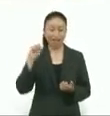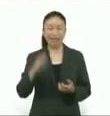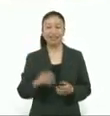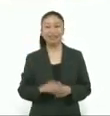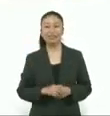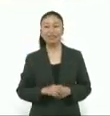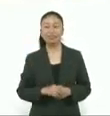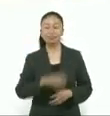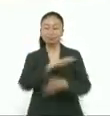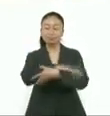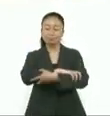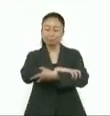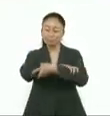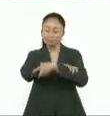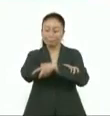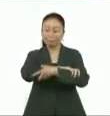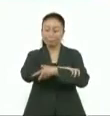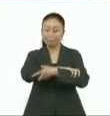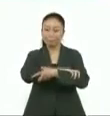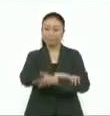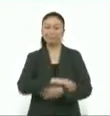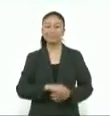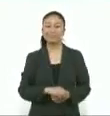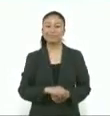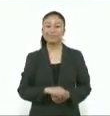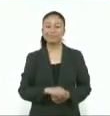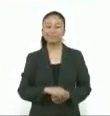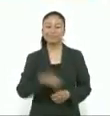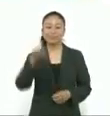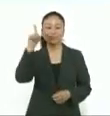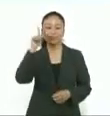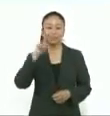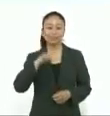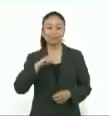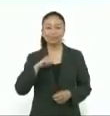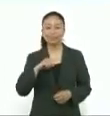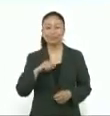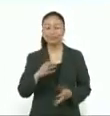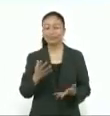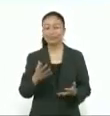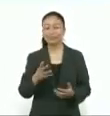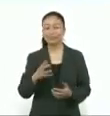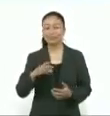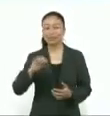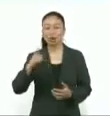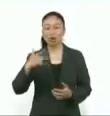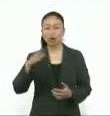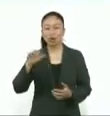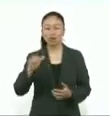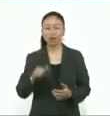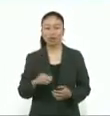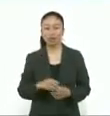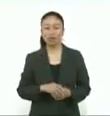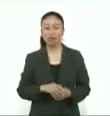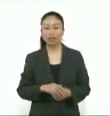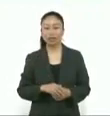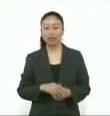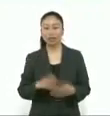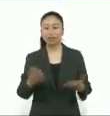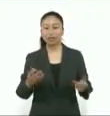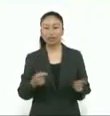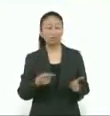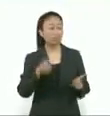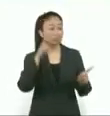solidaridad. A mujeres como Olguita, Mayeli, mujercita que me